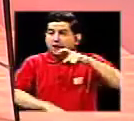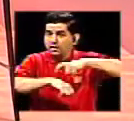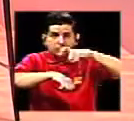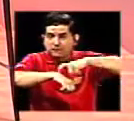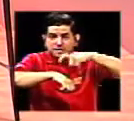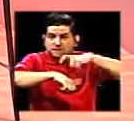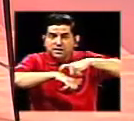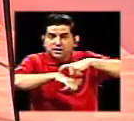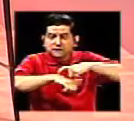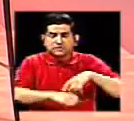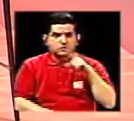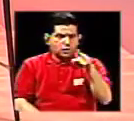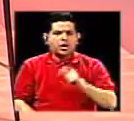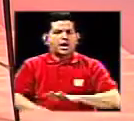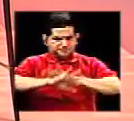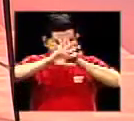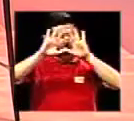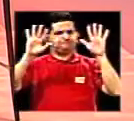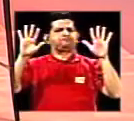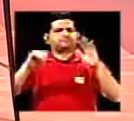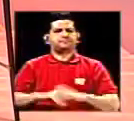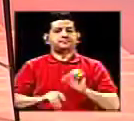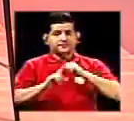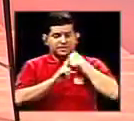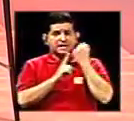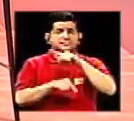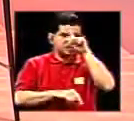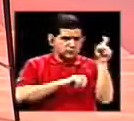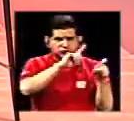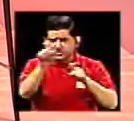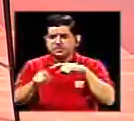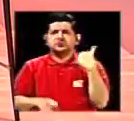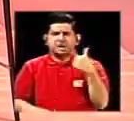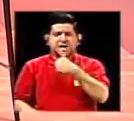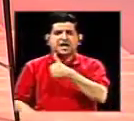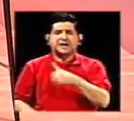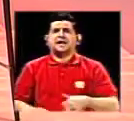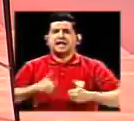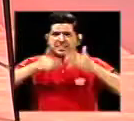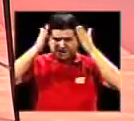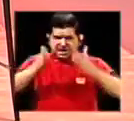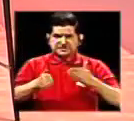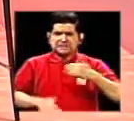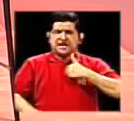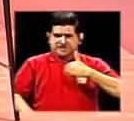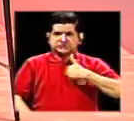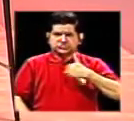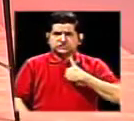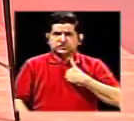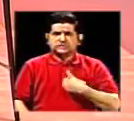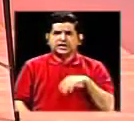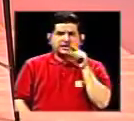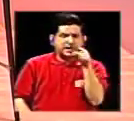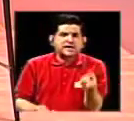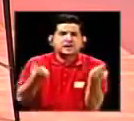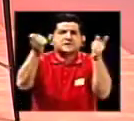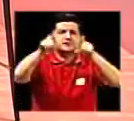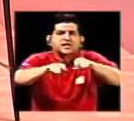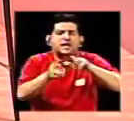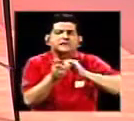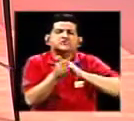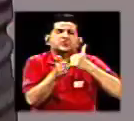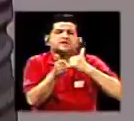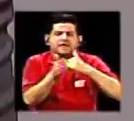momento él fue muy transparente en cuestionarle a cada candidato lo que sentíamos que cada candidato tenía